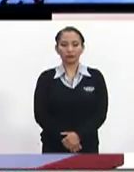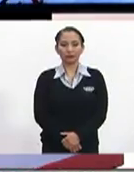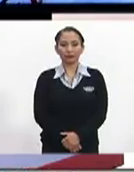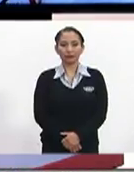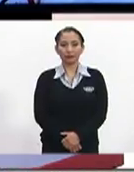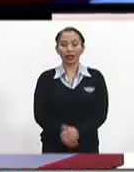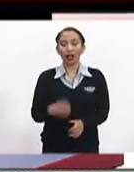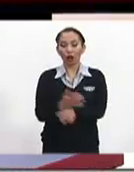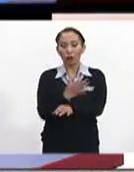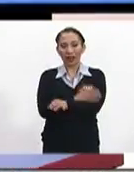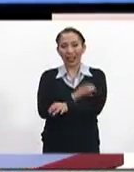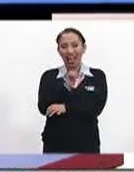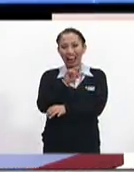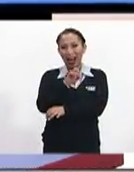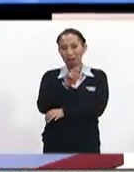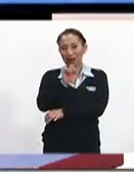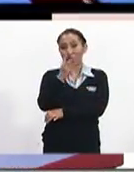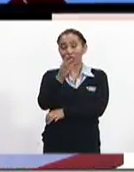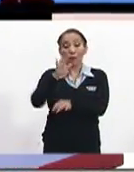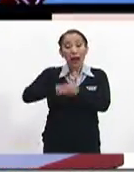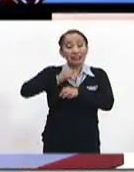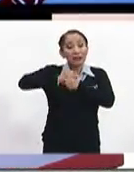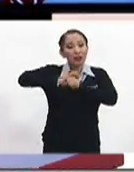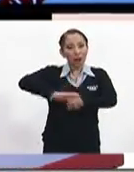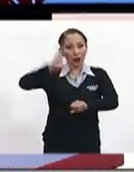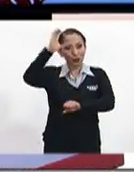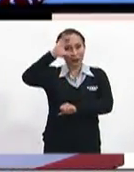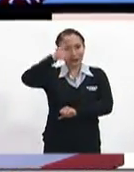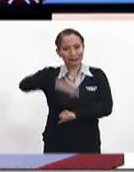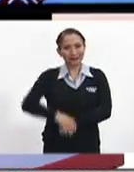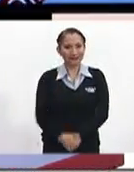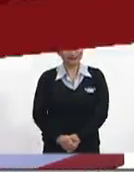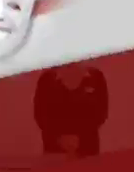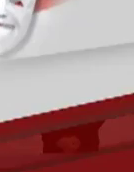Y nuestros compañeros del Canal 22 nos tienen más información cultural.